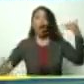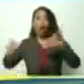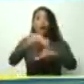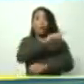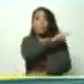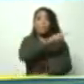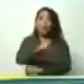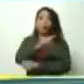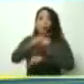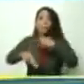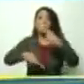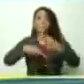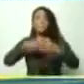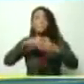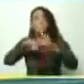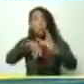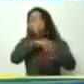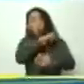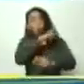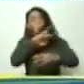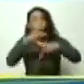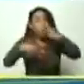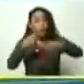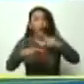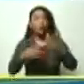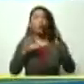de la revolución unificado unido